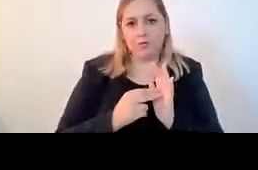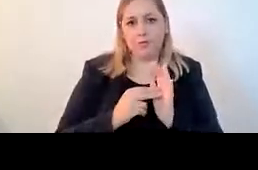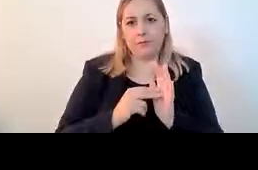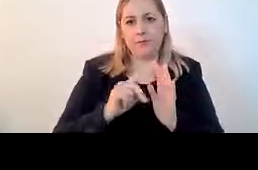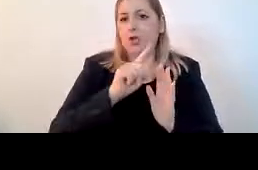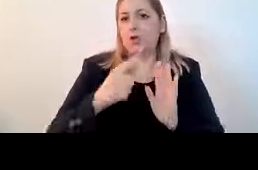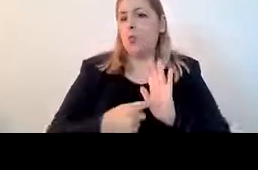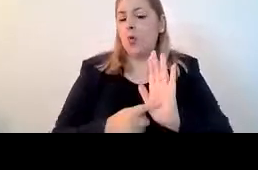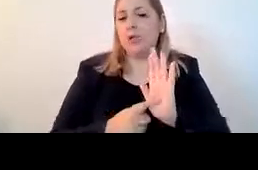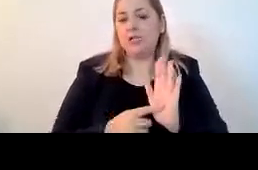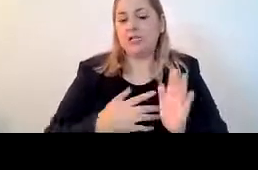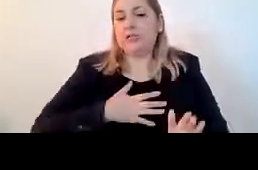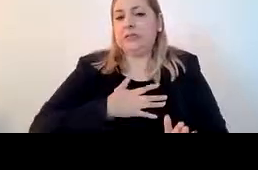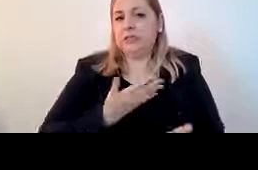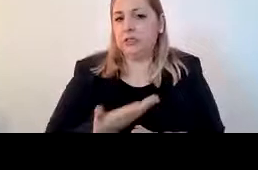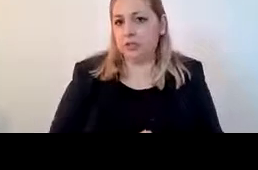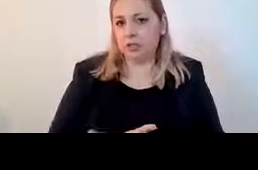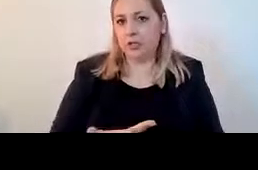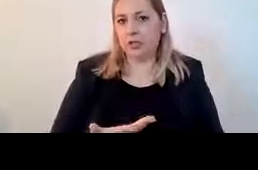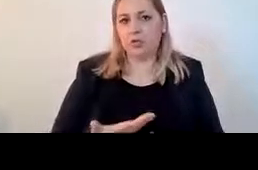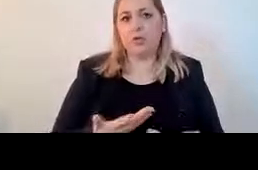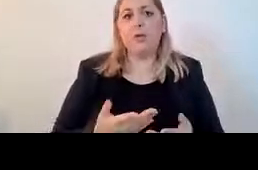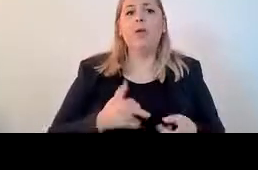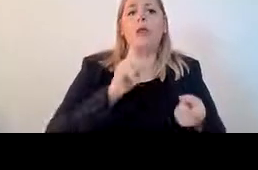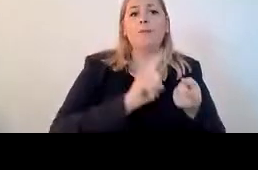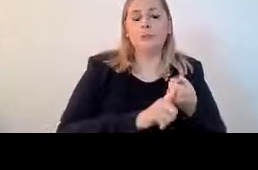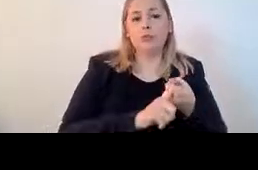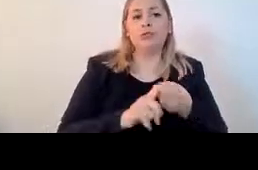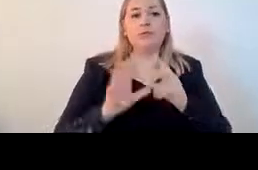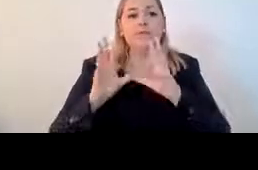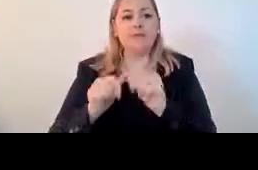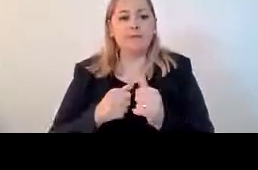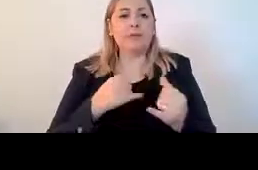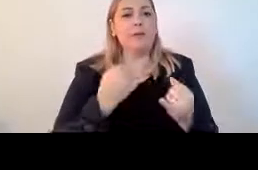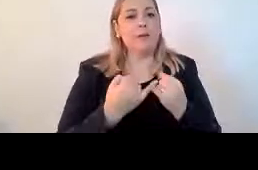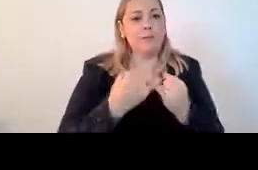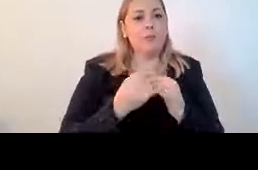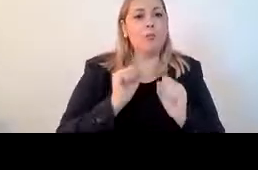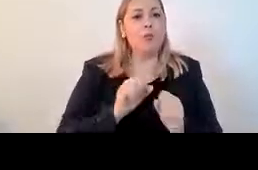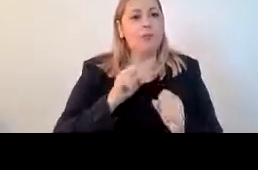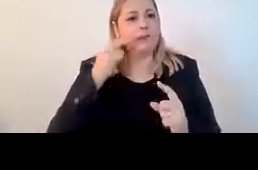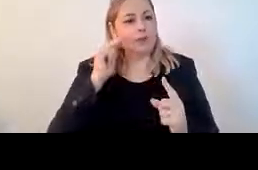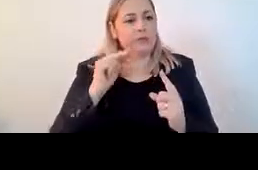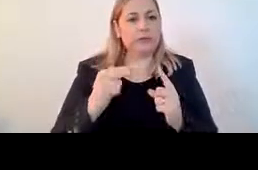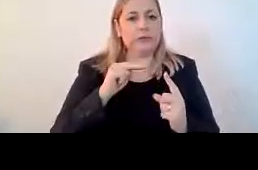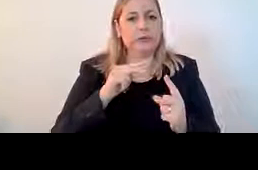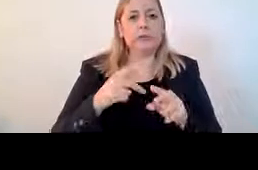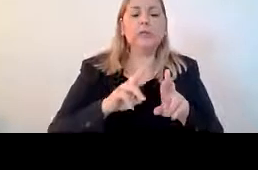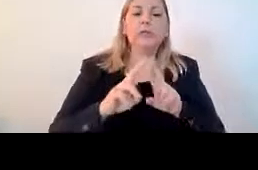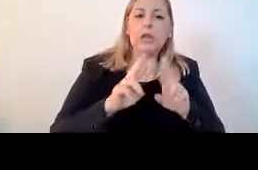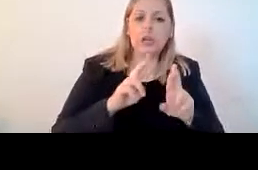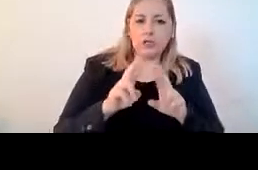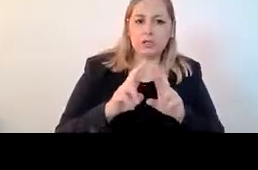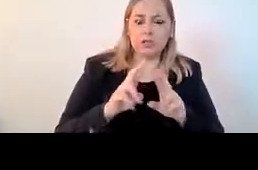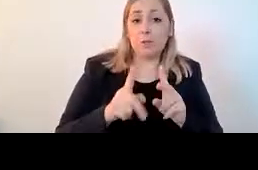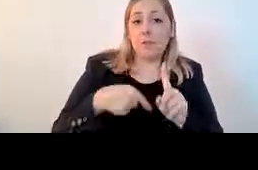sus síntomas en general. Las esposas, los miembros familiares o amigos pueden tener un punto de vista distinto además de los